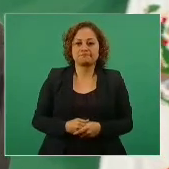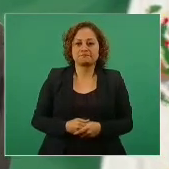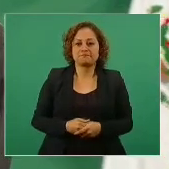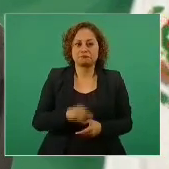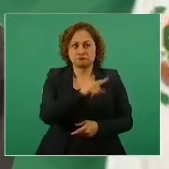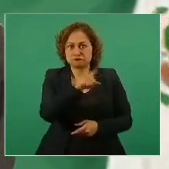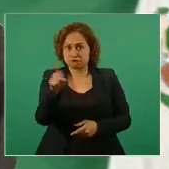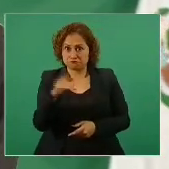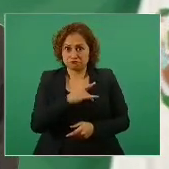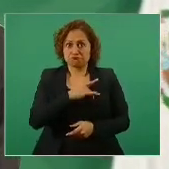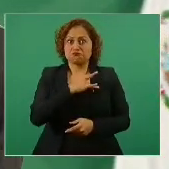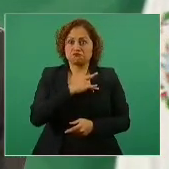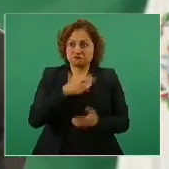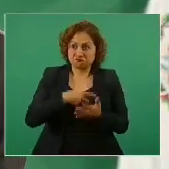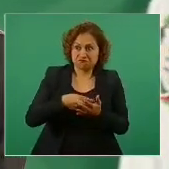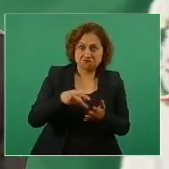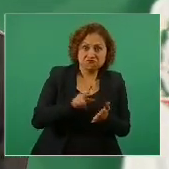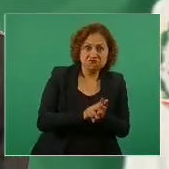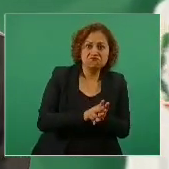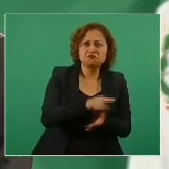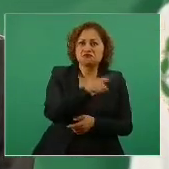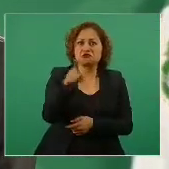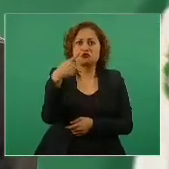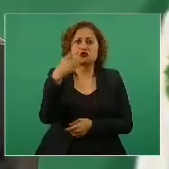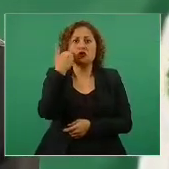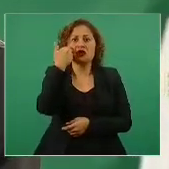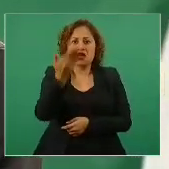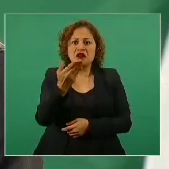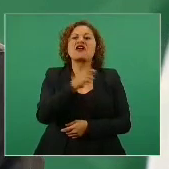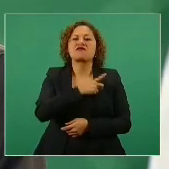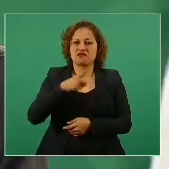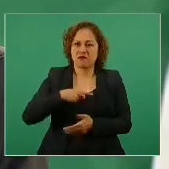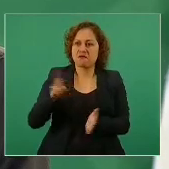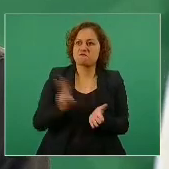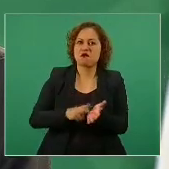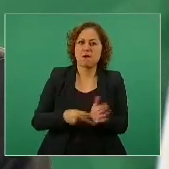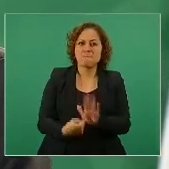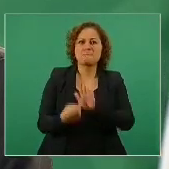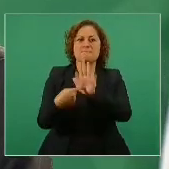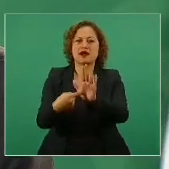La voluntad y los sentimientos del pueblo. En Guerrero y en Michoacán.